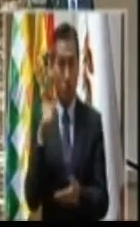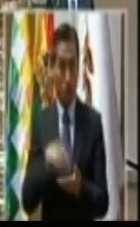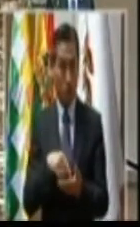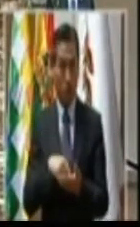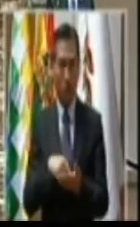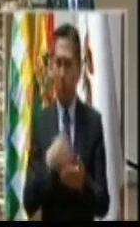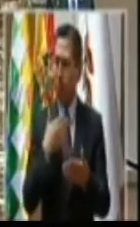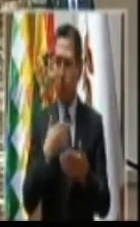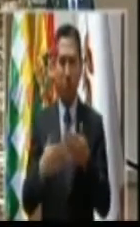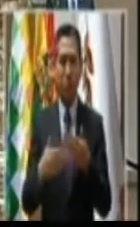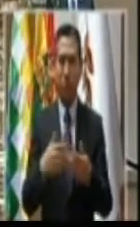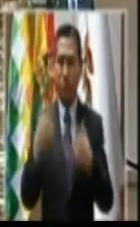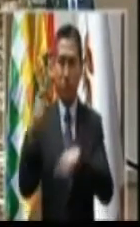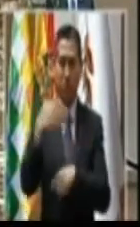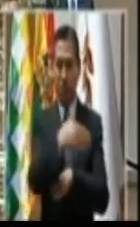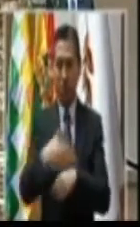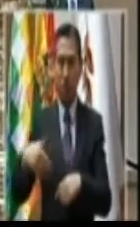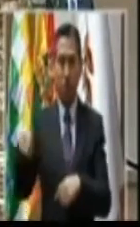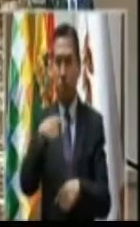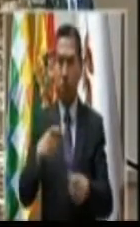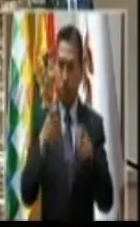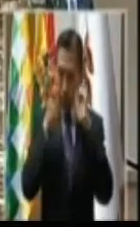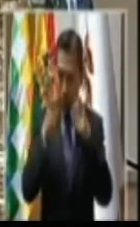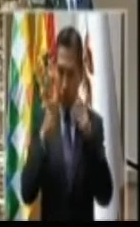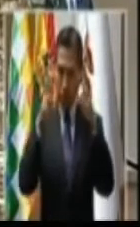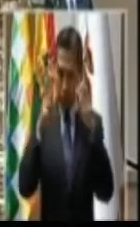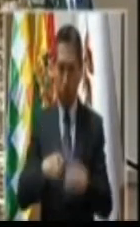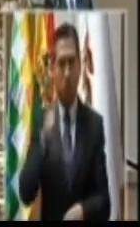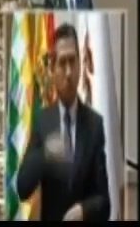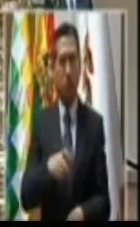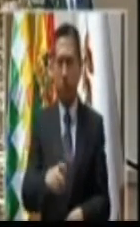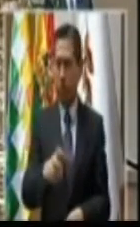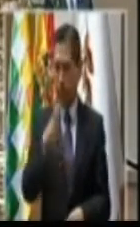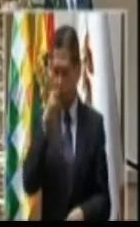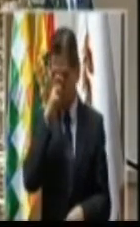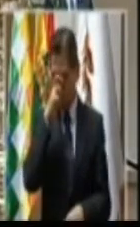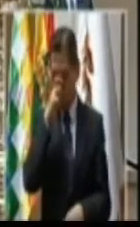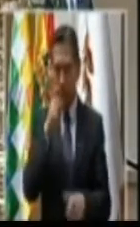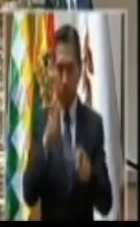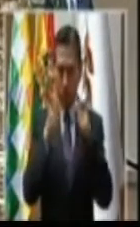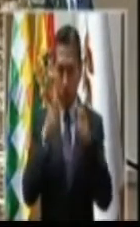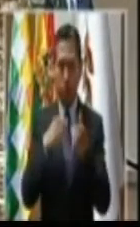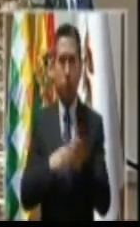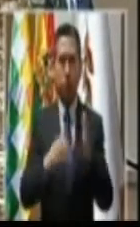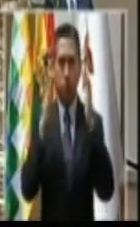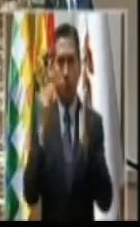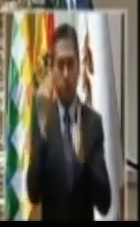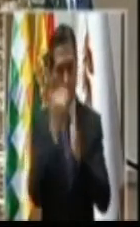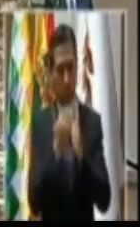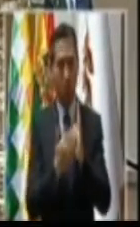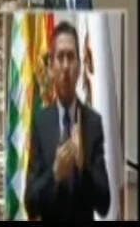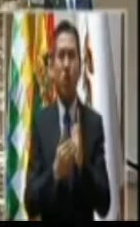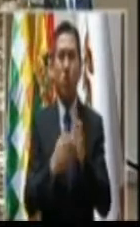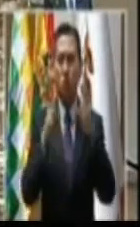temas, sobre pretexto del coronavirus, sobre pretexto de la salud. Por ejemplo, la compra de los 170 respiradores